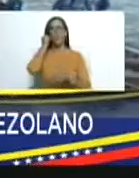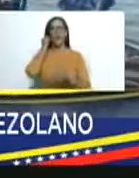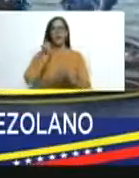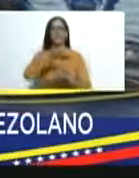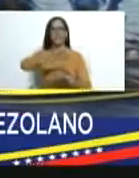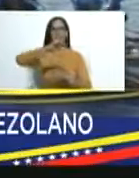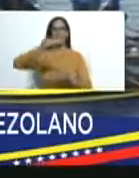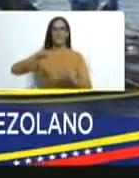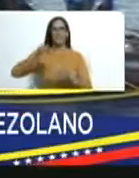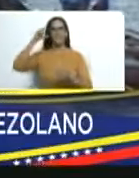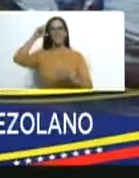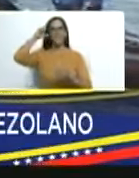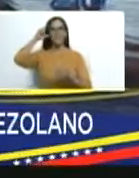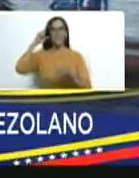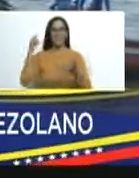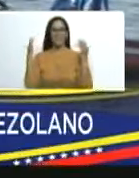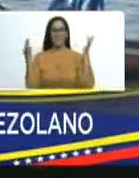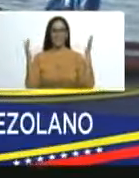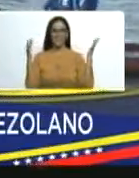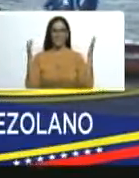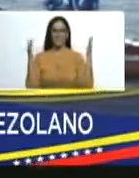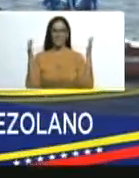mar en su día.